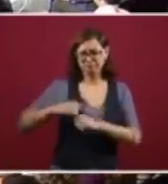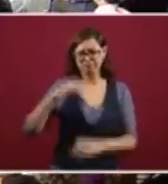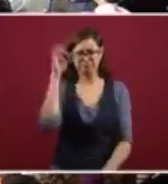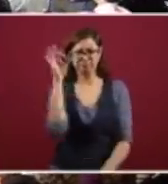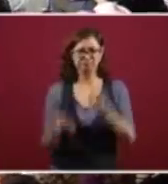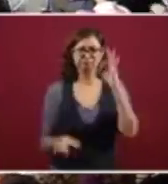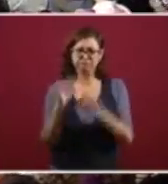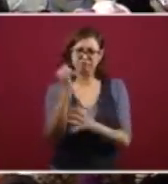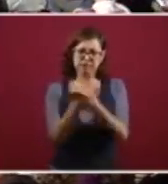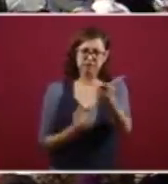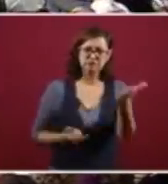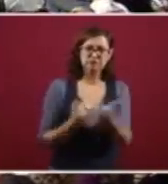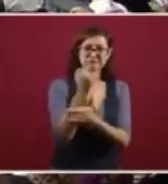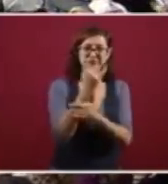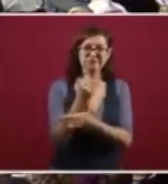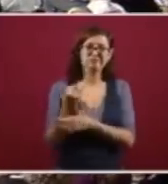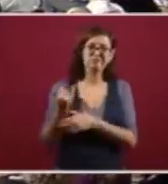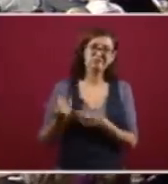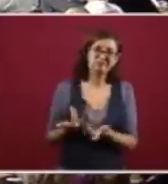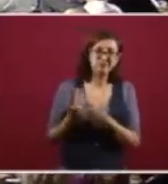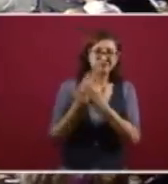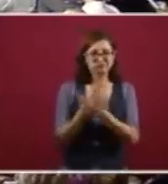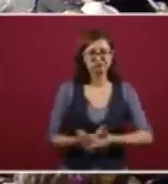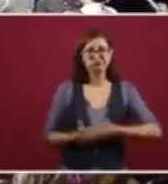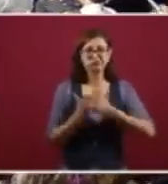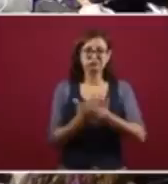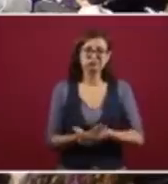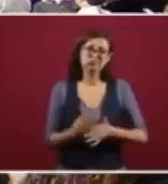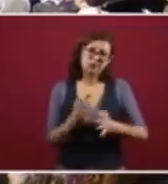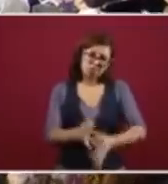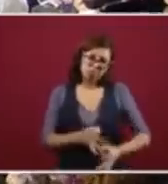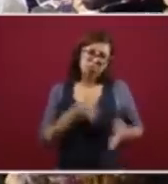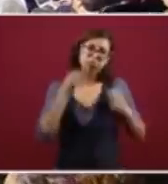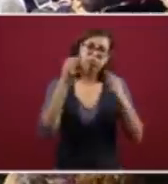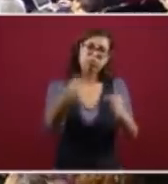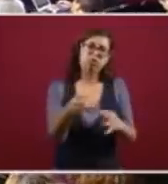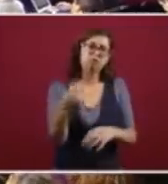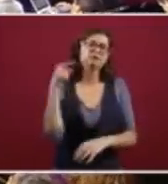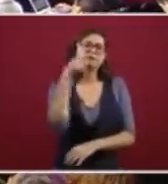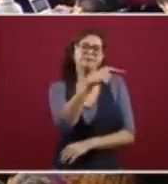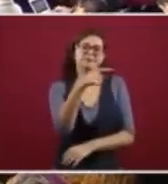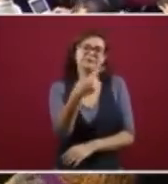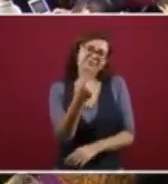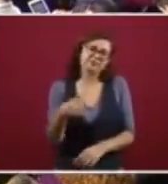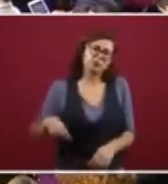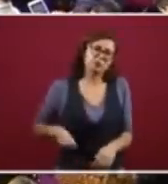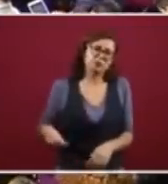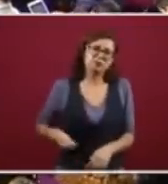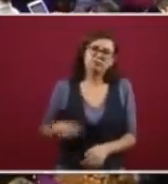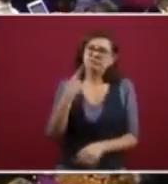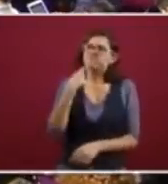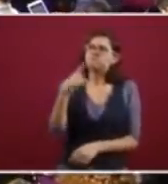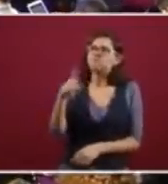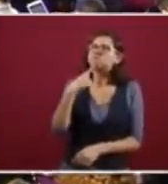una demora por estos amparos, pero